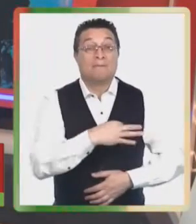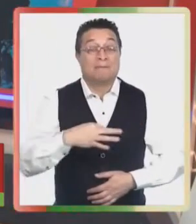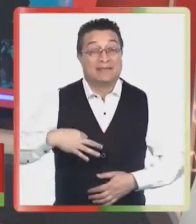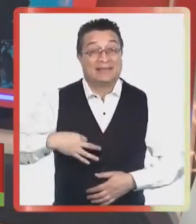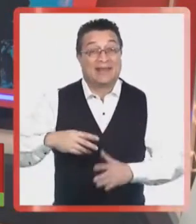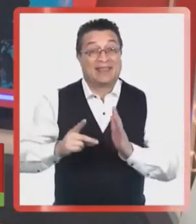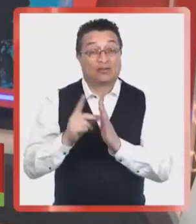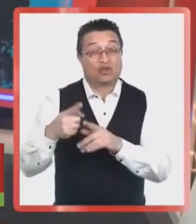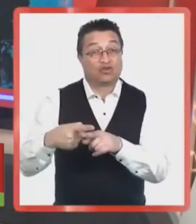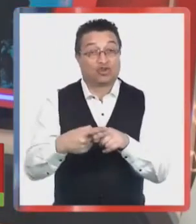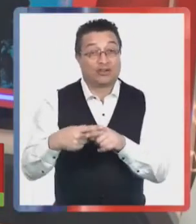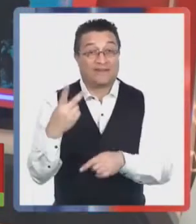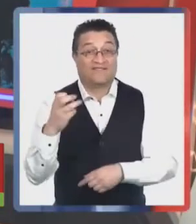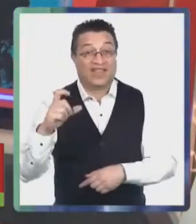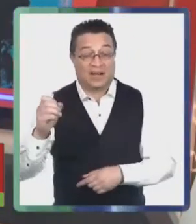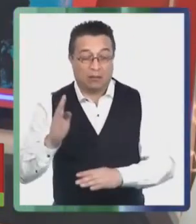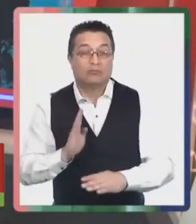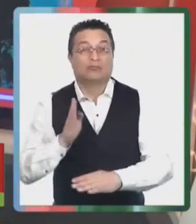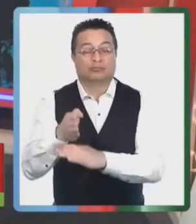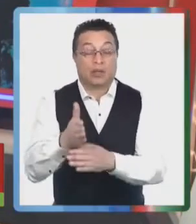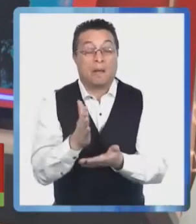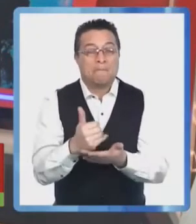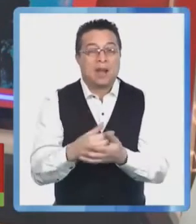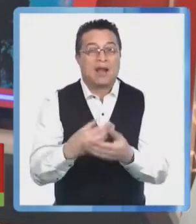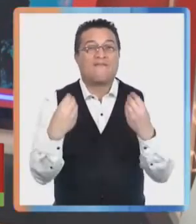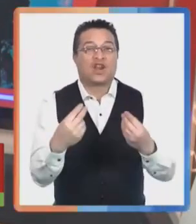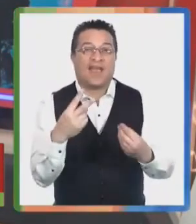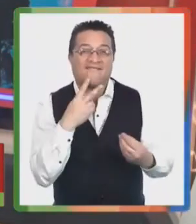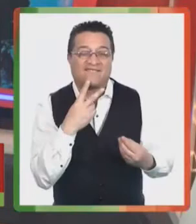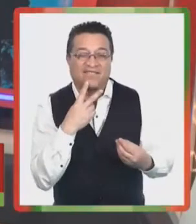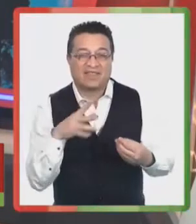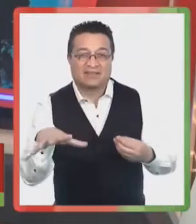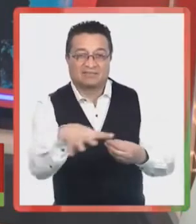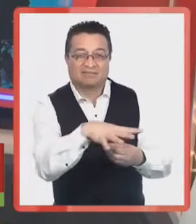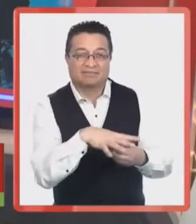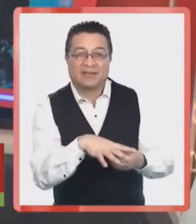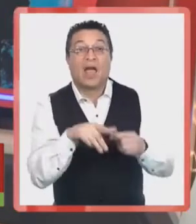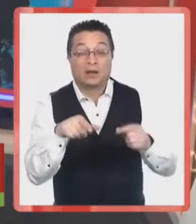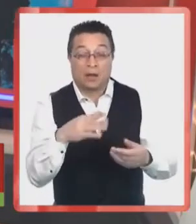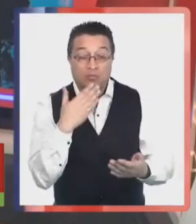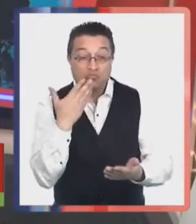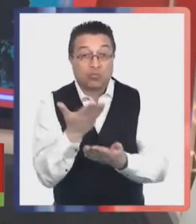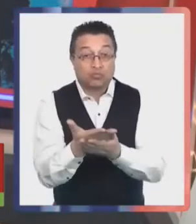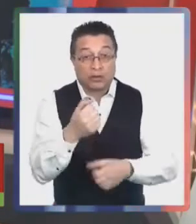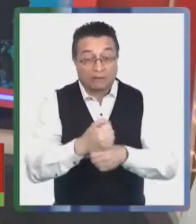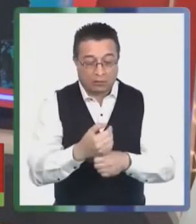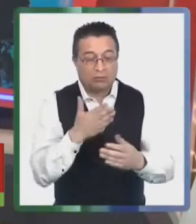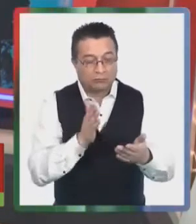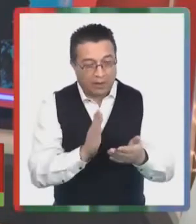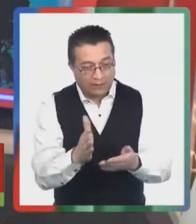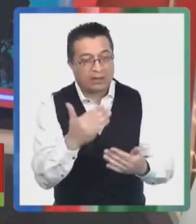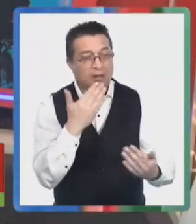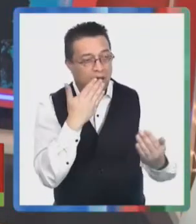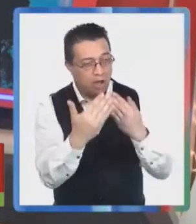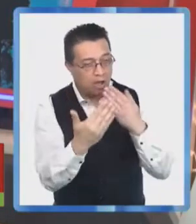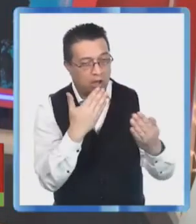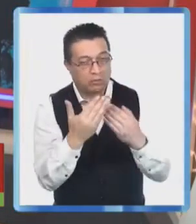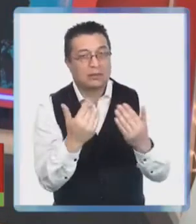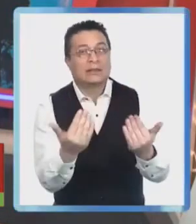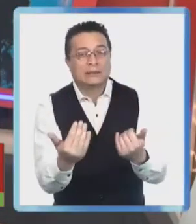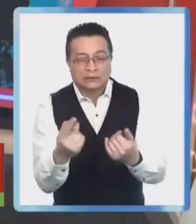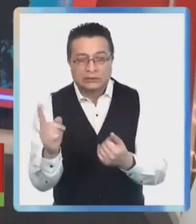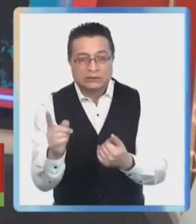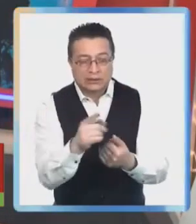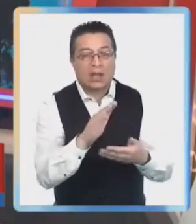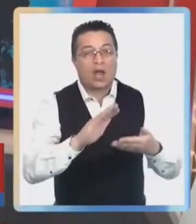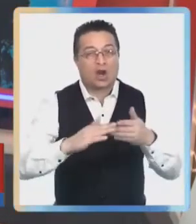en la región del Biobío para presentar el llamado Plan Buen Vivir. Con esta propuesta de trabajo esperan avanzar en el diálogo y en las principales